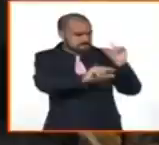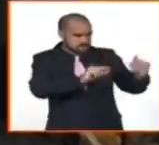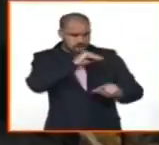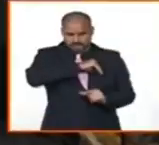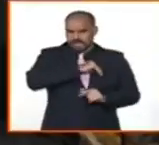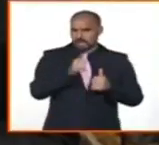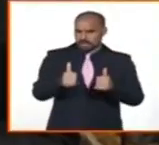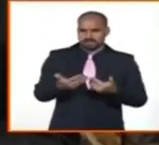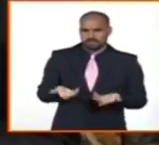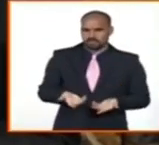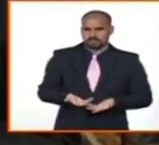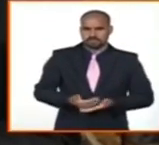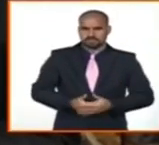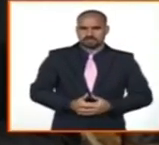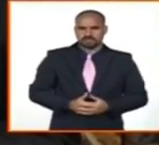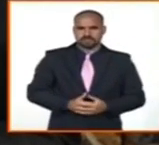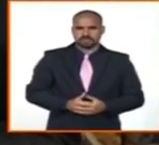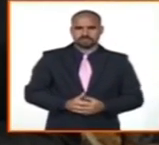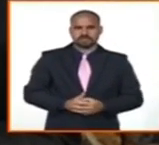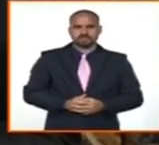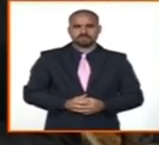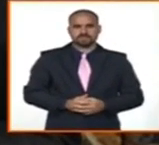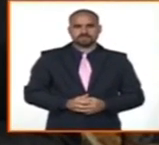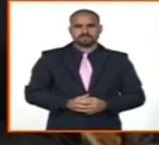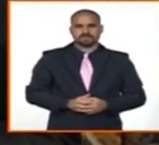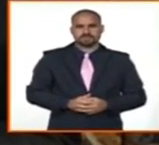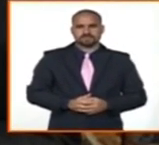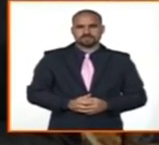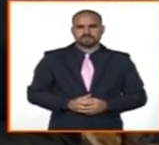digo, es mucho más